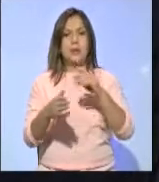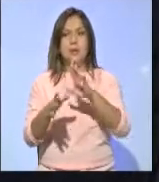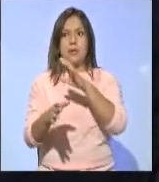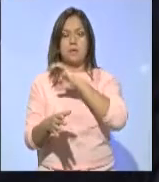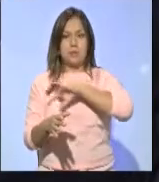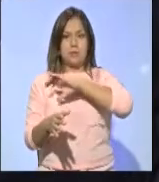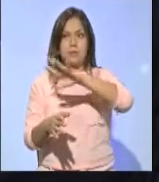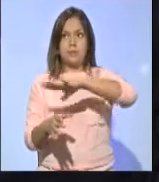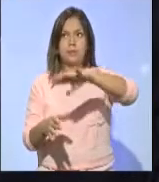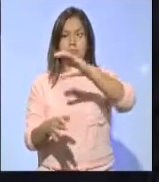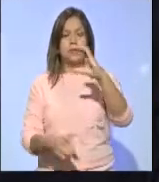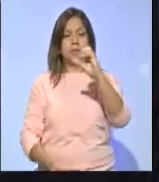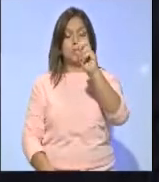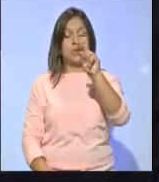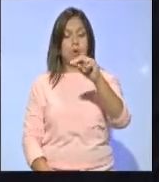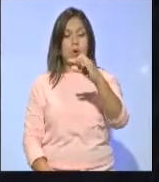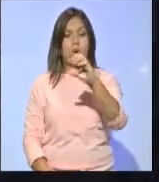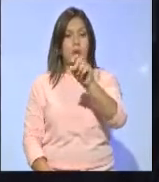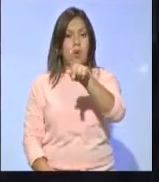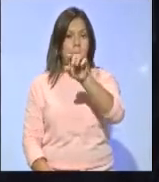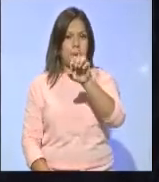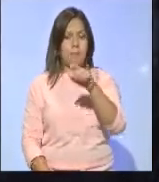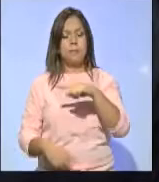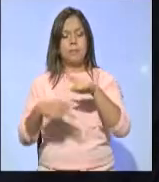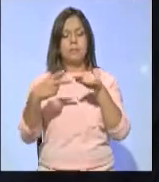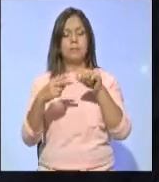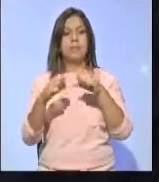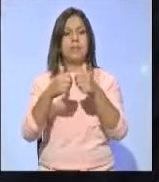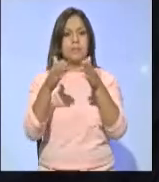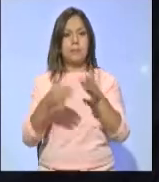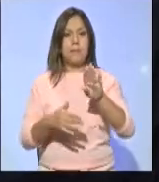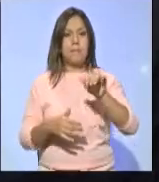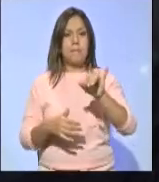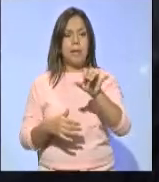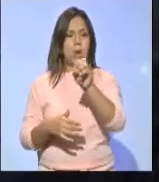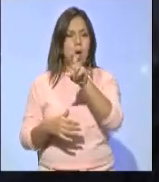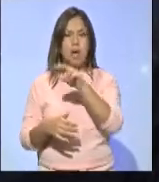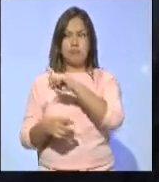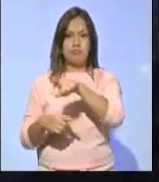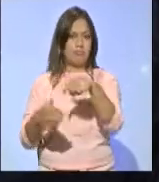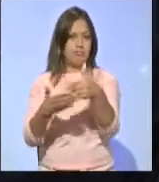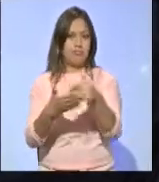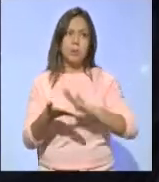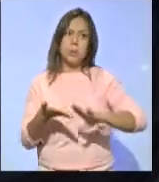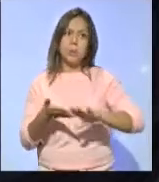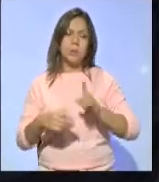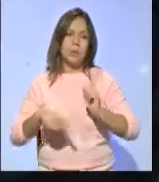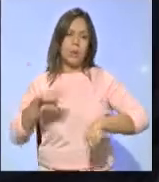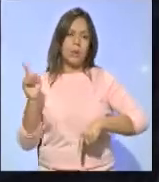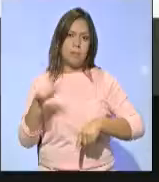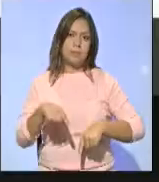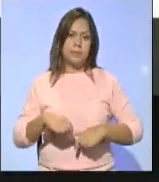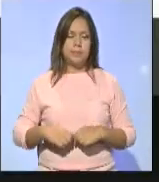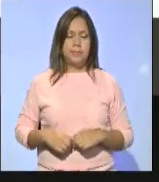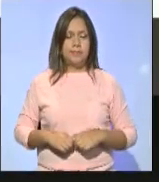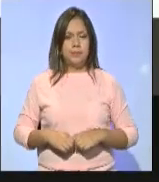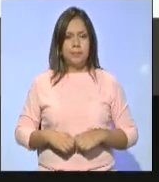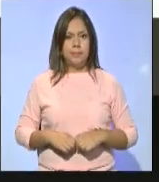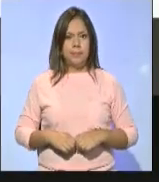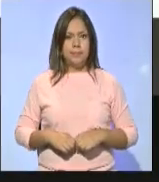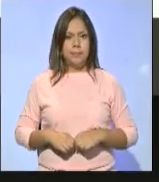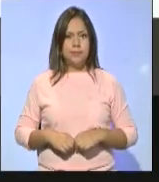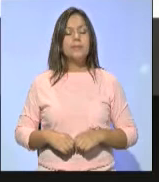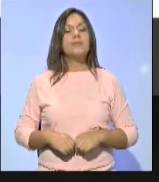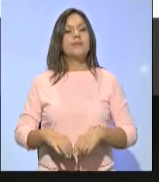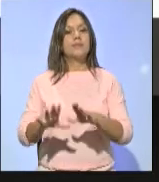Provinciales del Ecuador, CONGOPE, Gustavo Baroja, fue invitado a la comisión, pero se excusó. Karel Sack, TVL Noticias. En